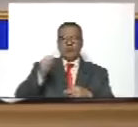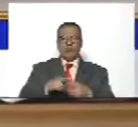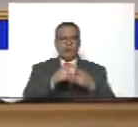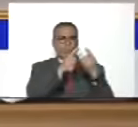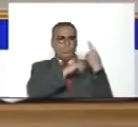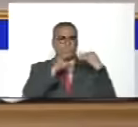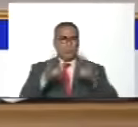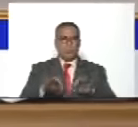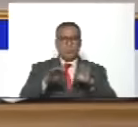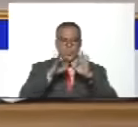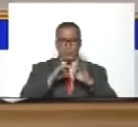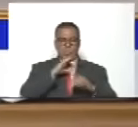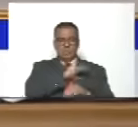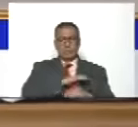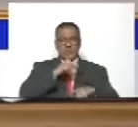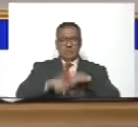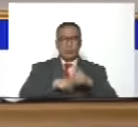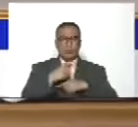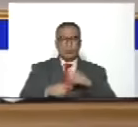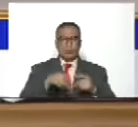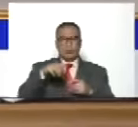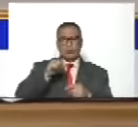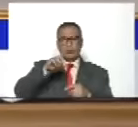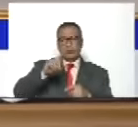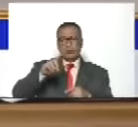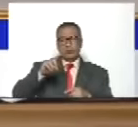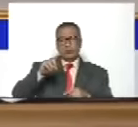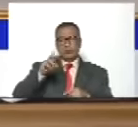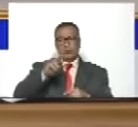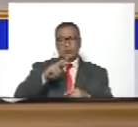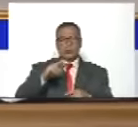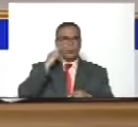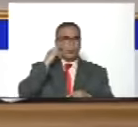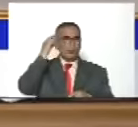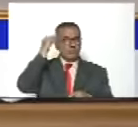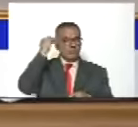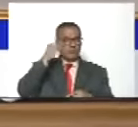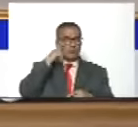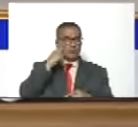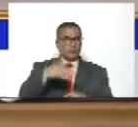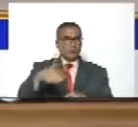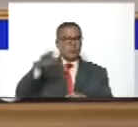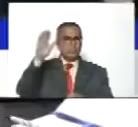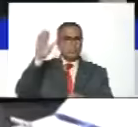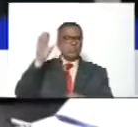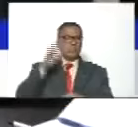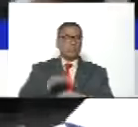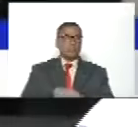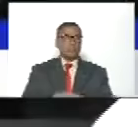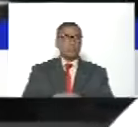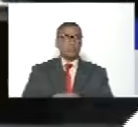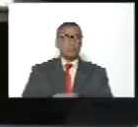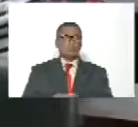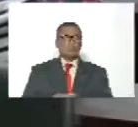representante especial ante la Comunidad de Desarrollo del África Austral. Sírvanse a manifestarlo con la señal de costumbre.